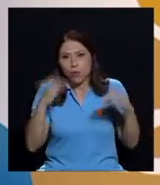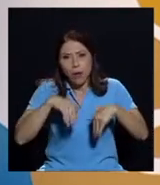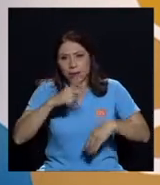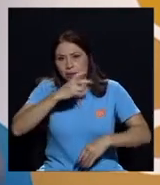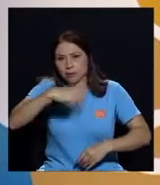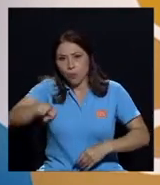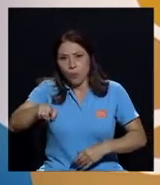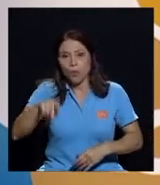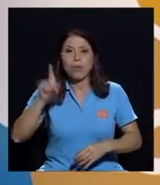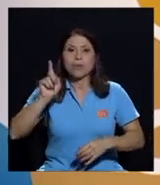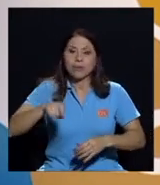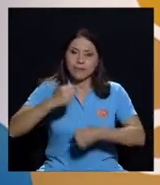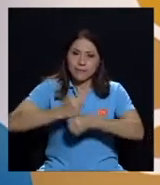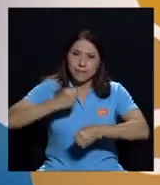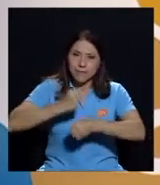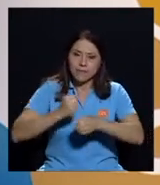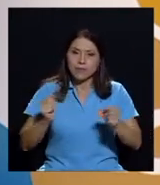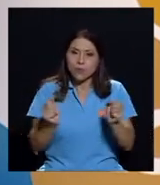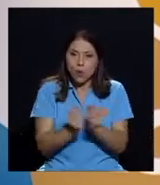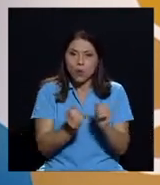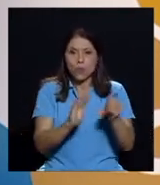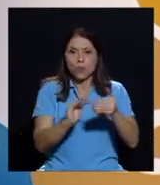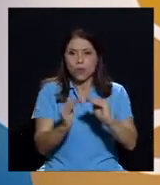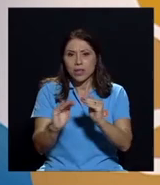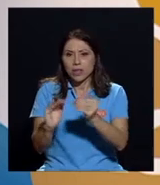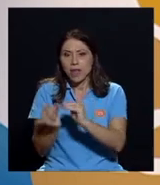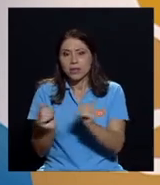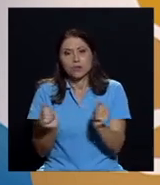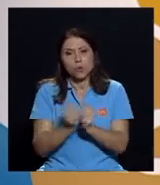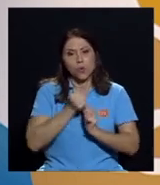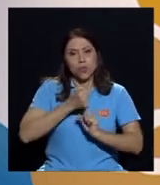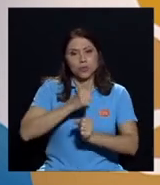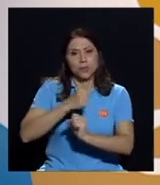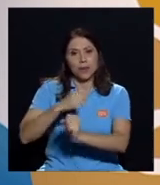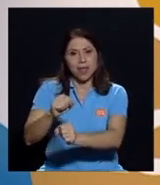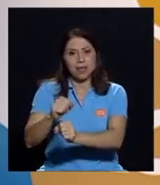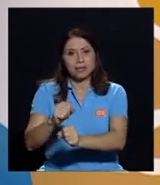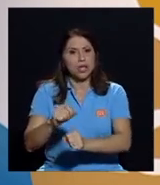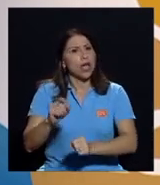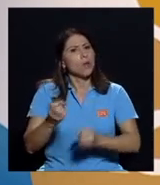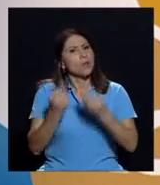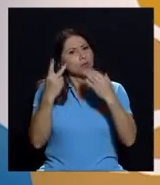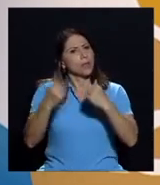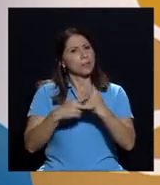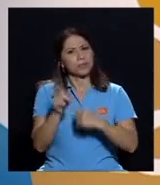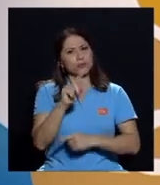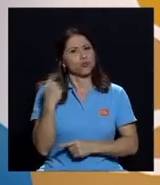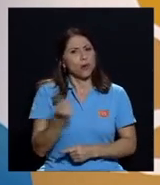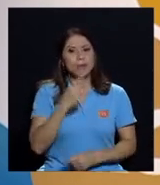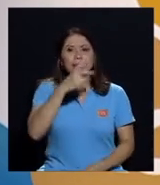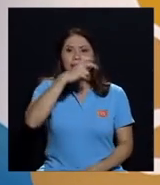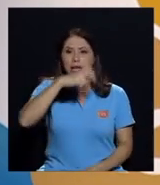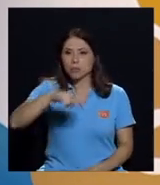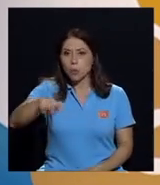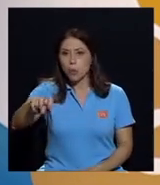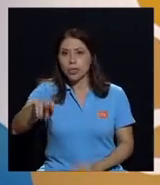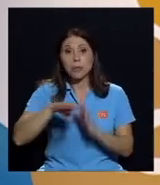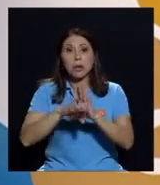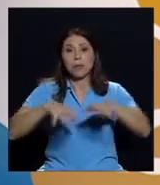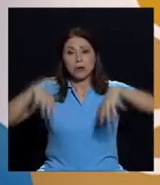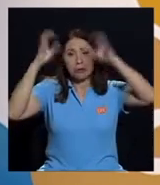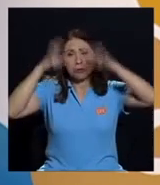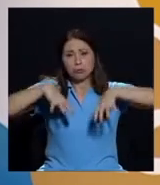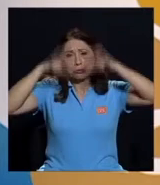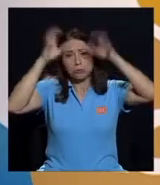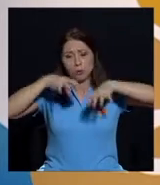trabajar con las comunidades las municipalidades muchas veces no solo el tema del transporte sino que el camino en invierno está mal